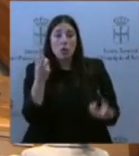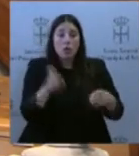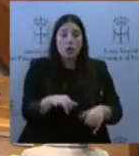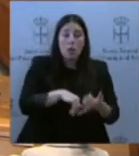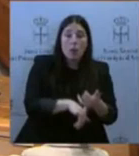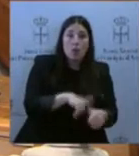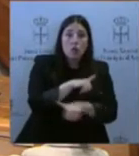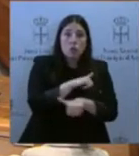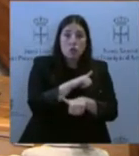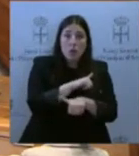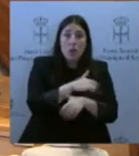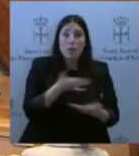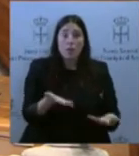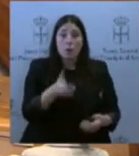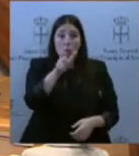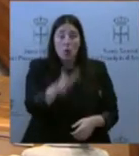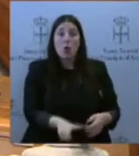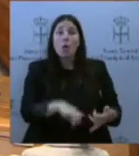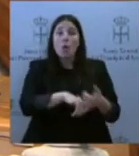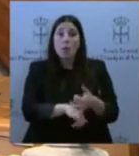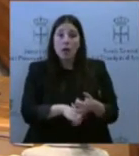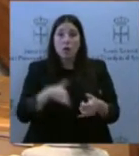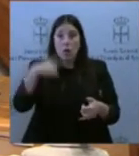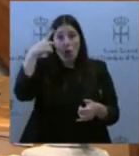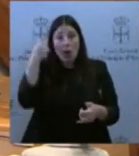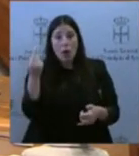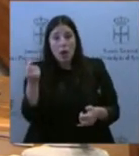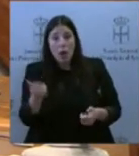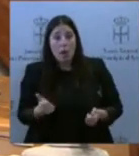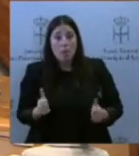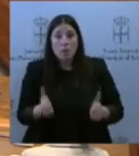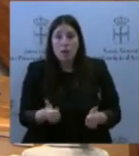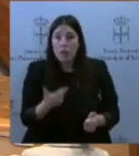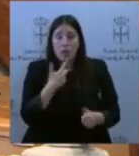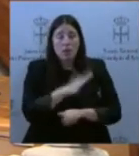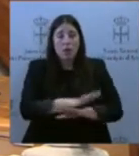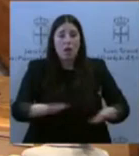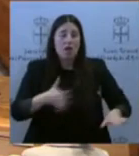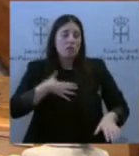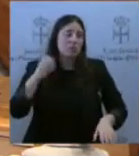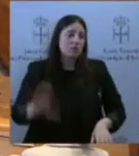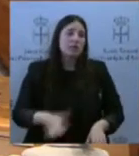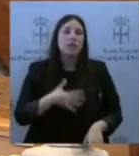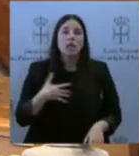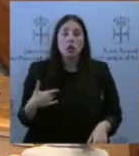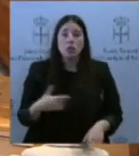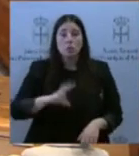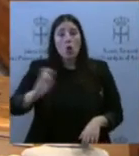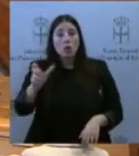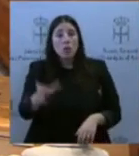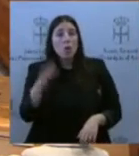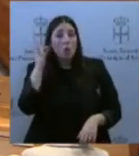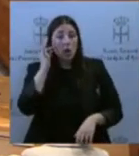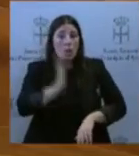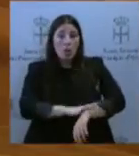demencia, le dice, me voy a quitar de en medio. Vanessa, que perdió la movilidad del brazo en 2019, le han hecho la prueba este mes de